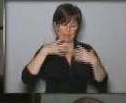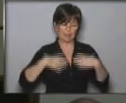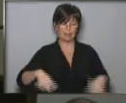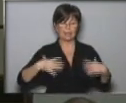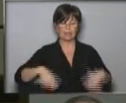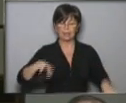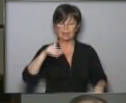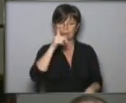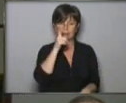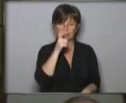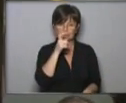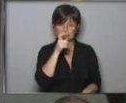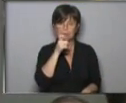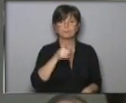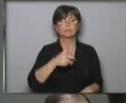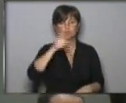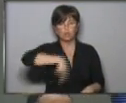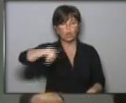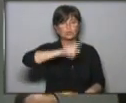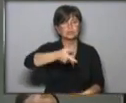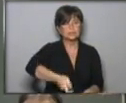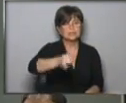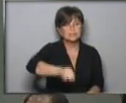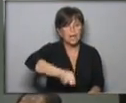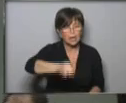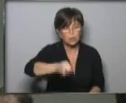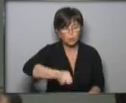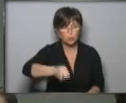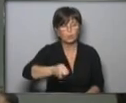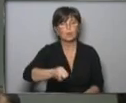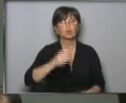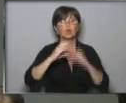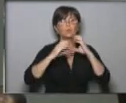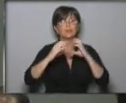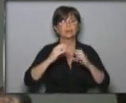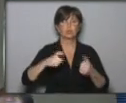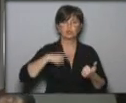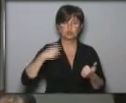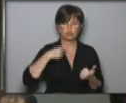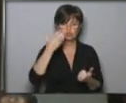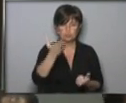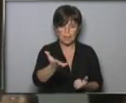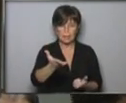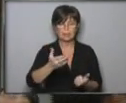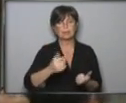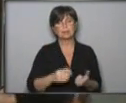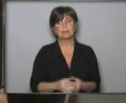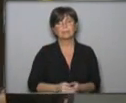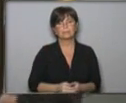Monseñor Celi a su lado, que es encargado para la comunicación social en la Santa Sede,